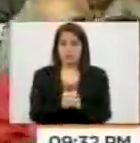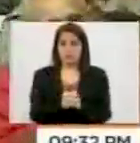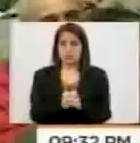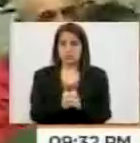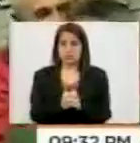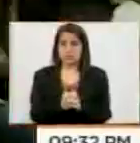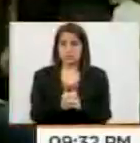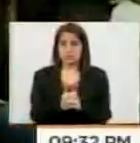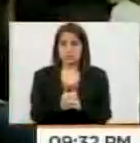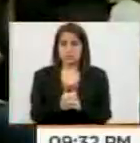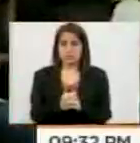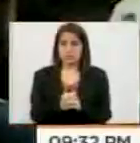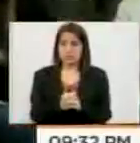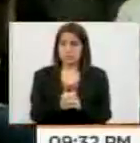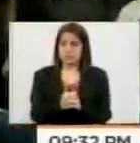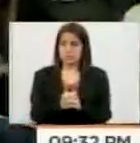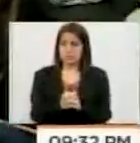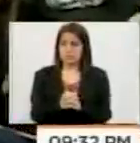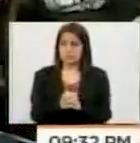Amor.